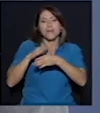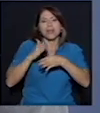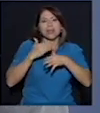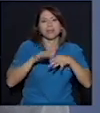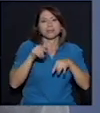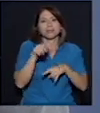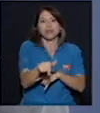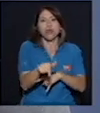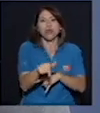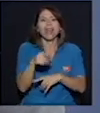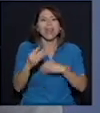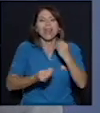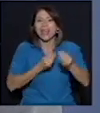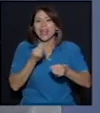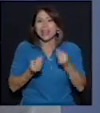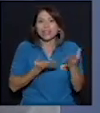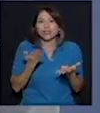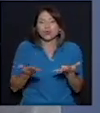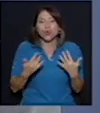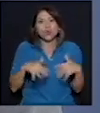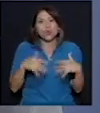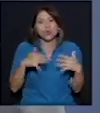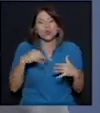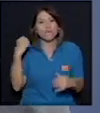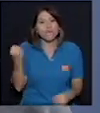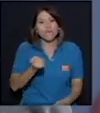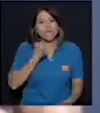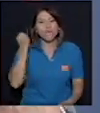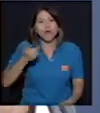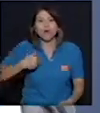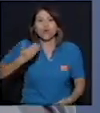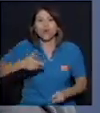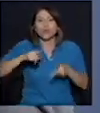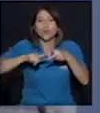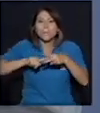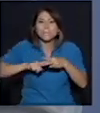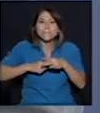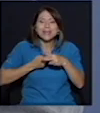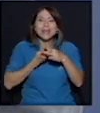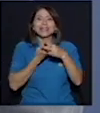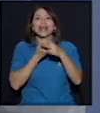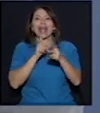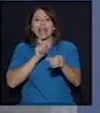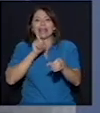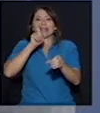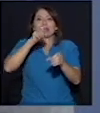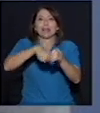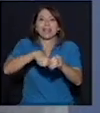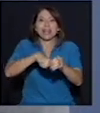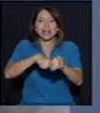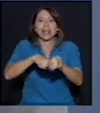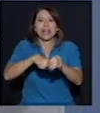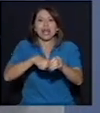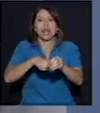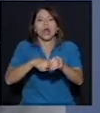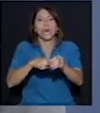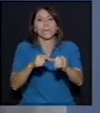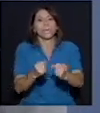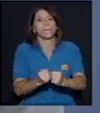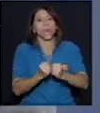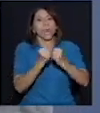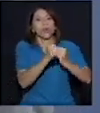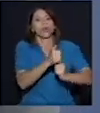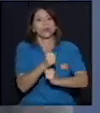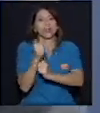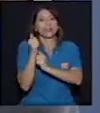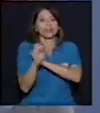se puso en rojo vivo cuando empiezan a intervenir las potencias extranjeras. Aquí está donde se puso la cosa muy